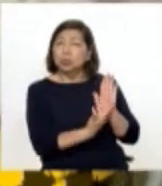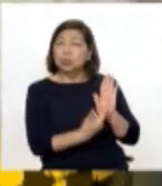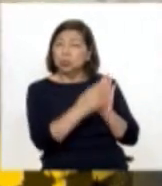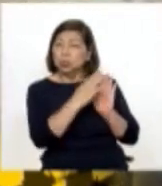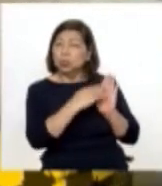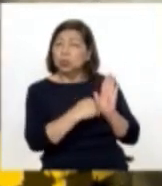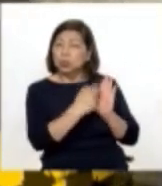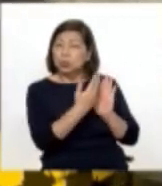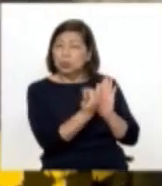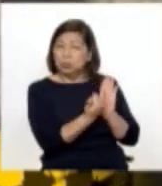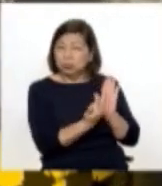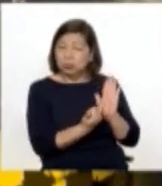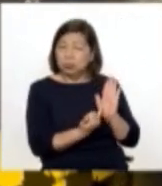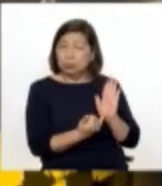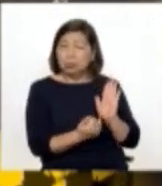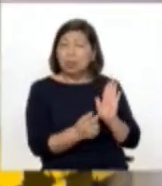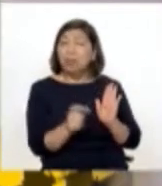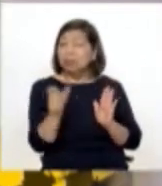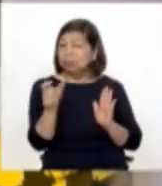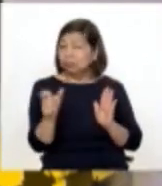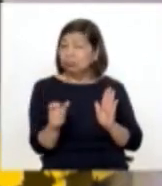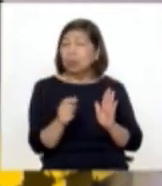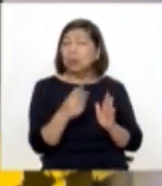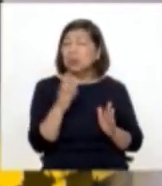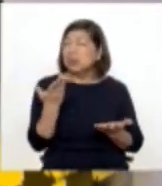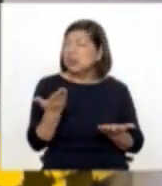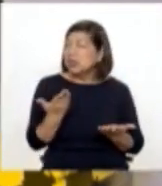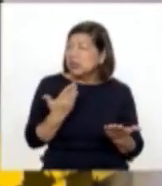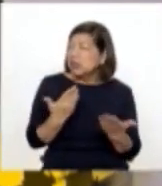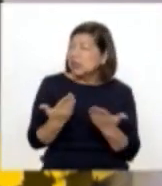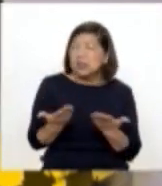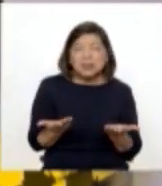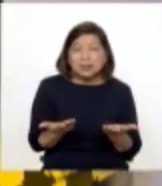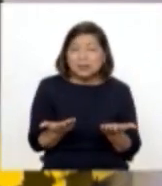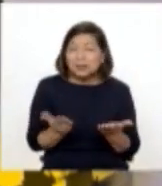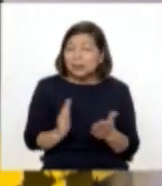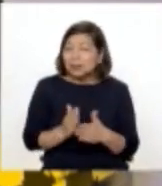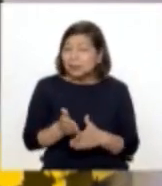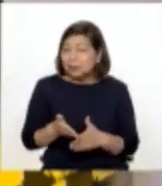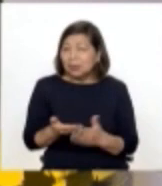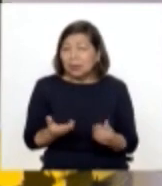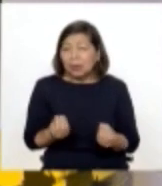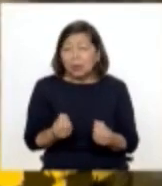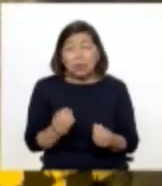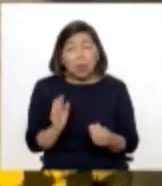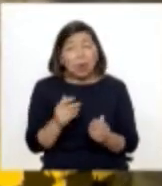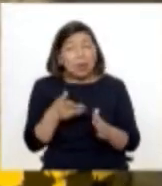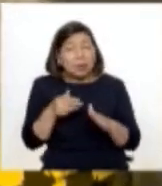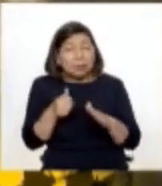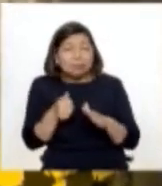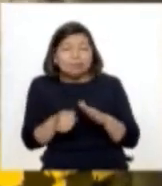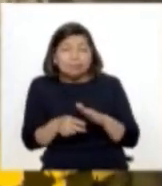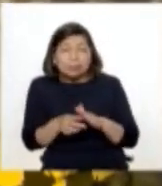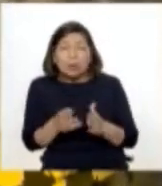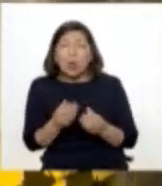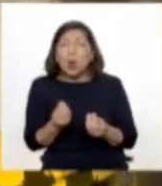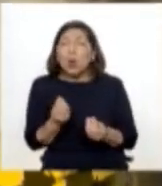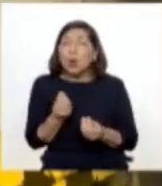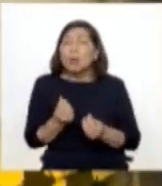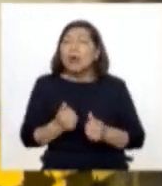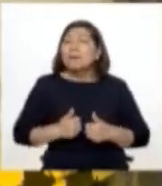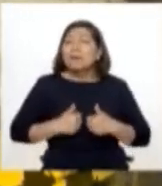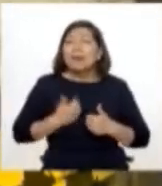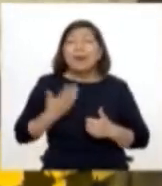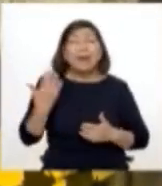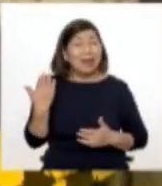viendo en pantalla, los artistas buscan adentrarnos de una manera muy íntima a procesar lo que hemos vivido